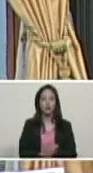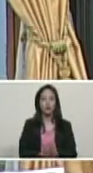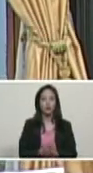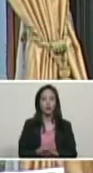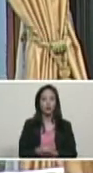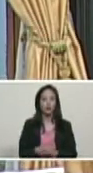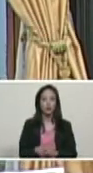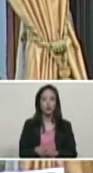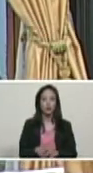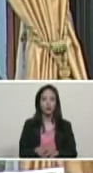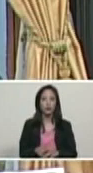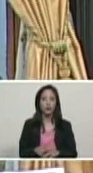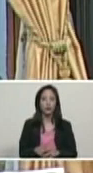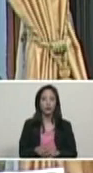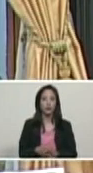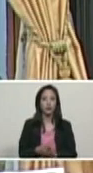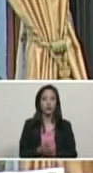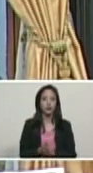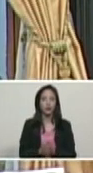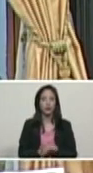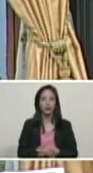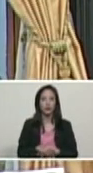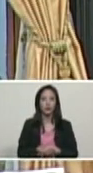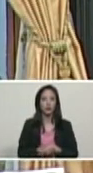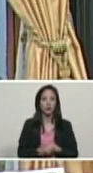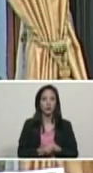cristianos practicantes,